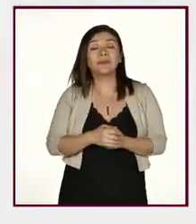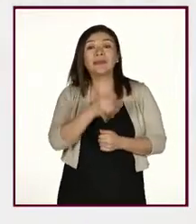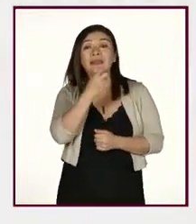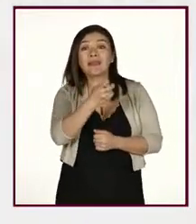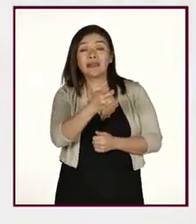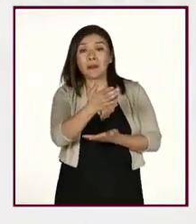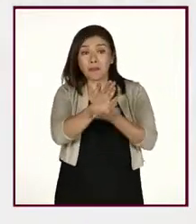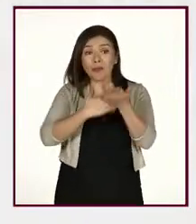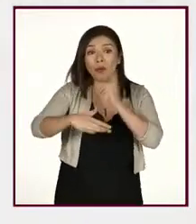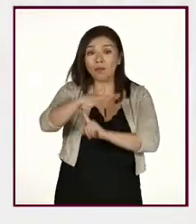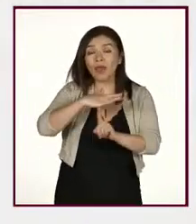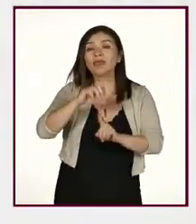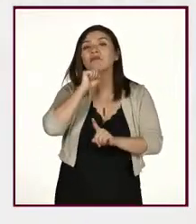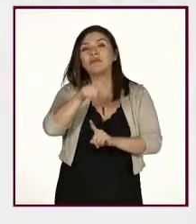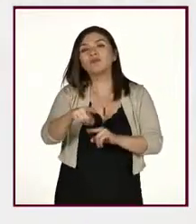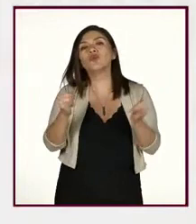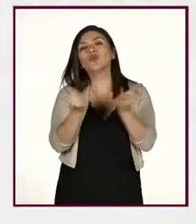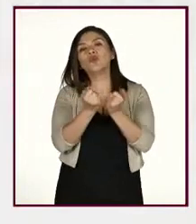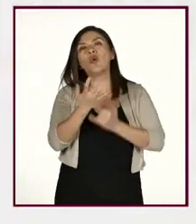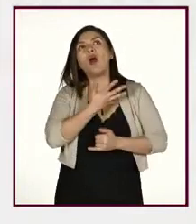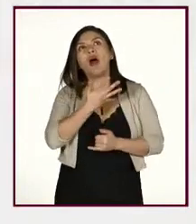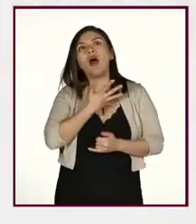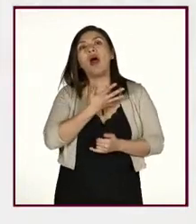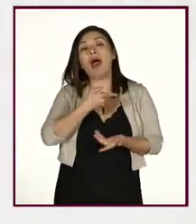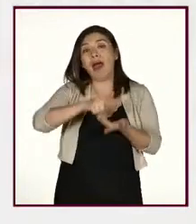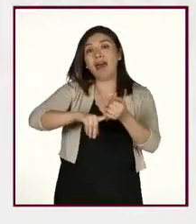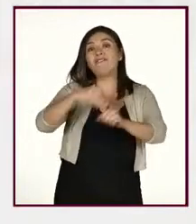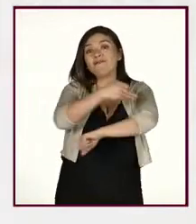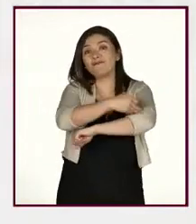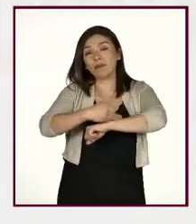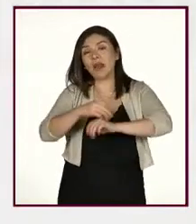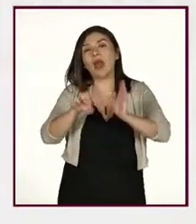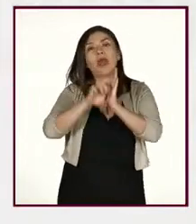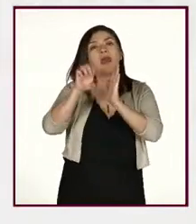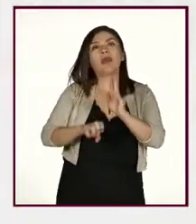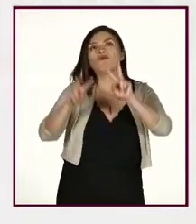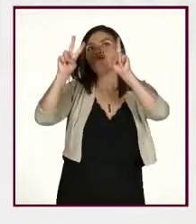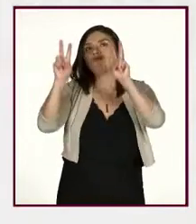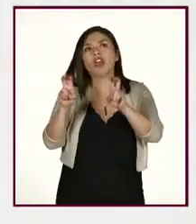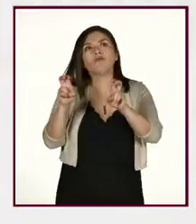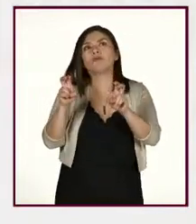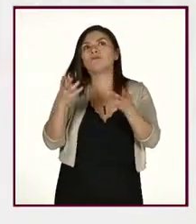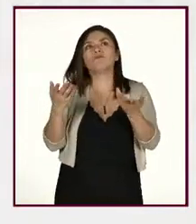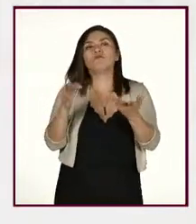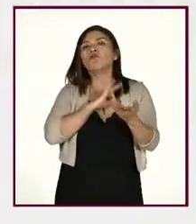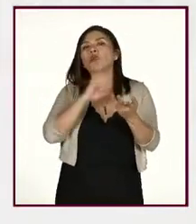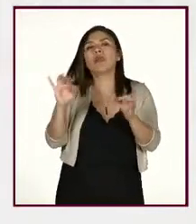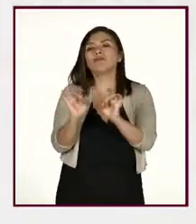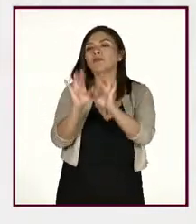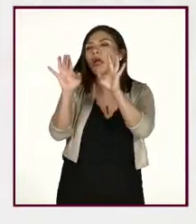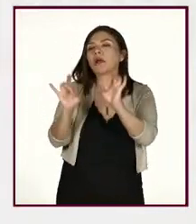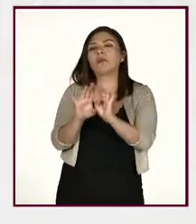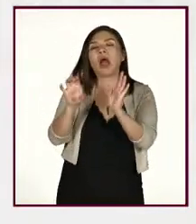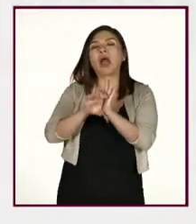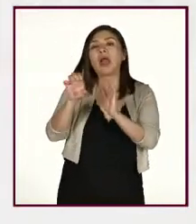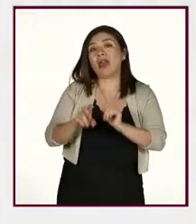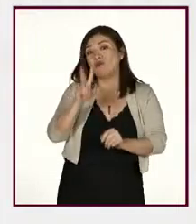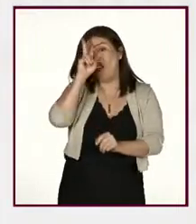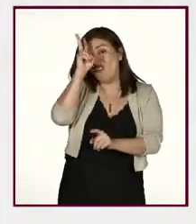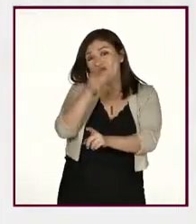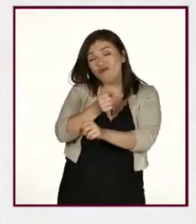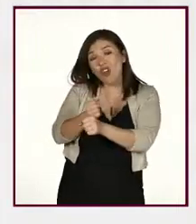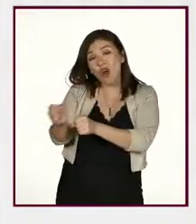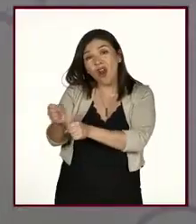factores ambientales, pues también tenemos dentro de los familiares situaciones, ¿no?, específicas que pueden ocurrir como